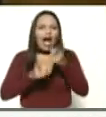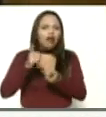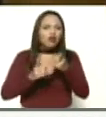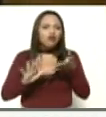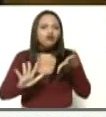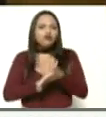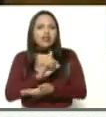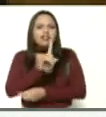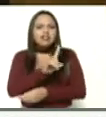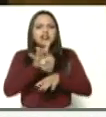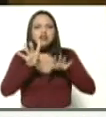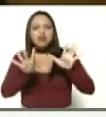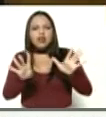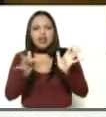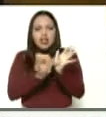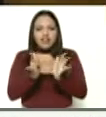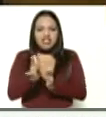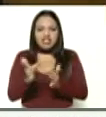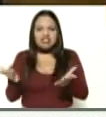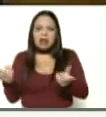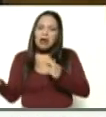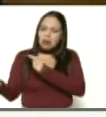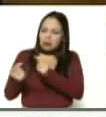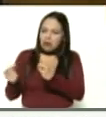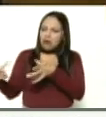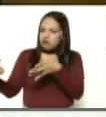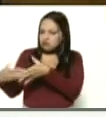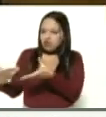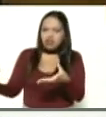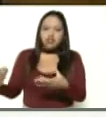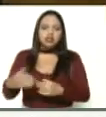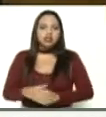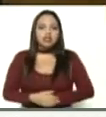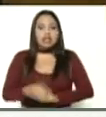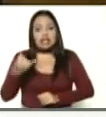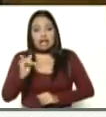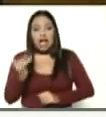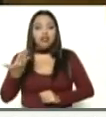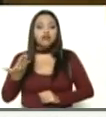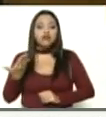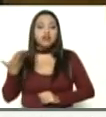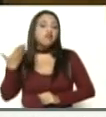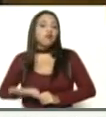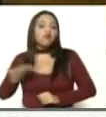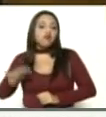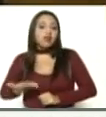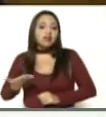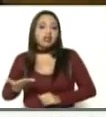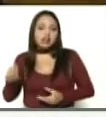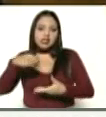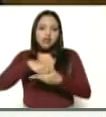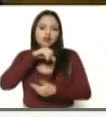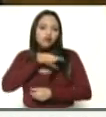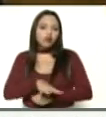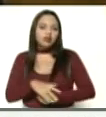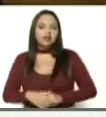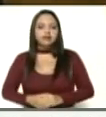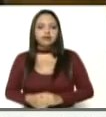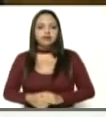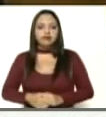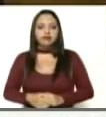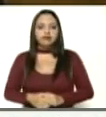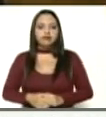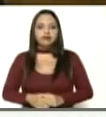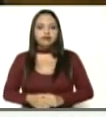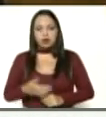19 de abril que hablamos y que sin duda alguna tienen una puesta en escena importantísima. Yo